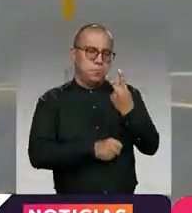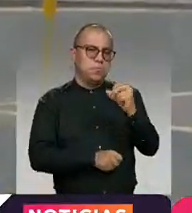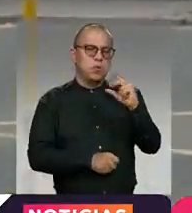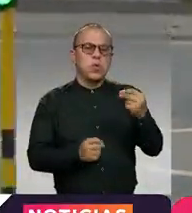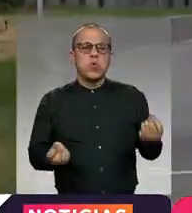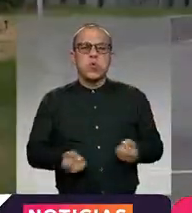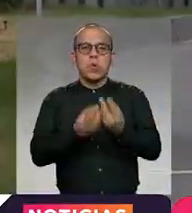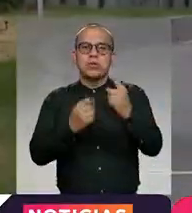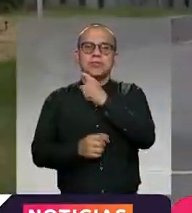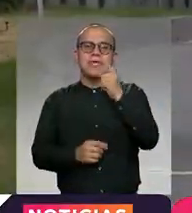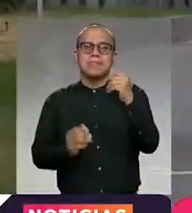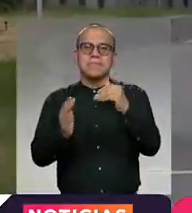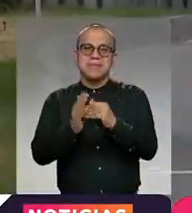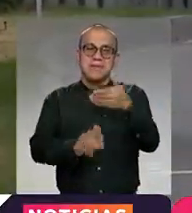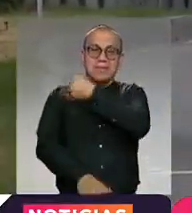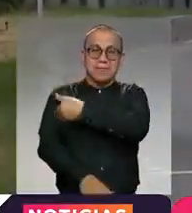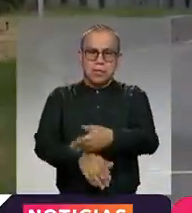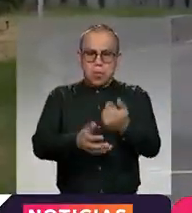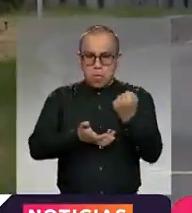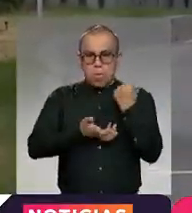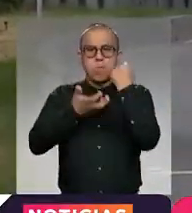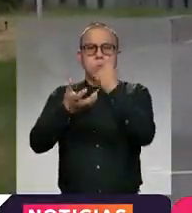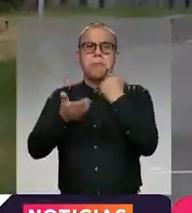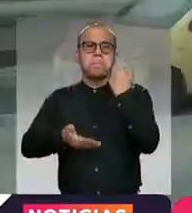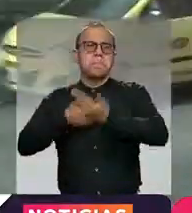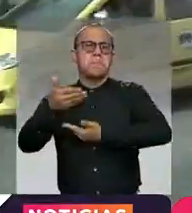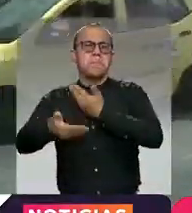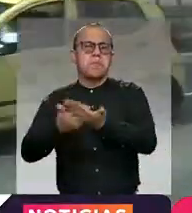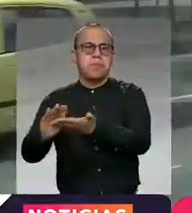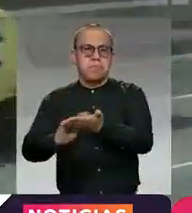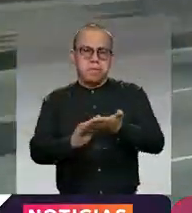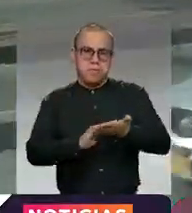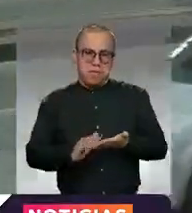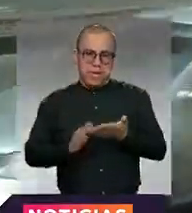6.100 millones de pesos destinados para el sostenimiento y mantenimiento del transporte público.